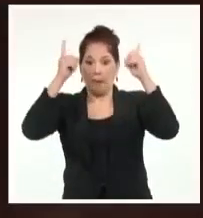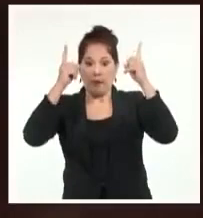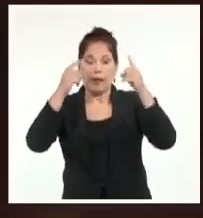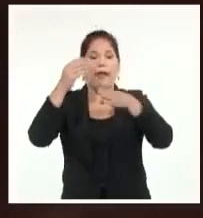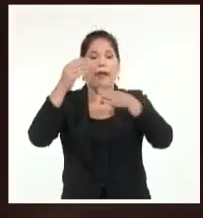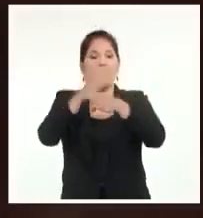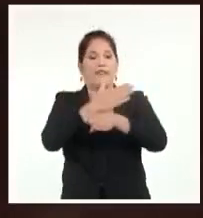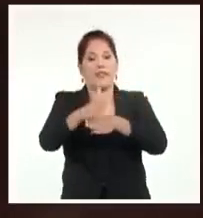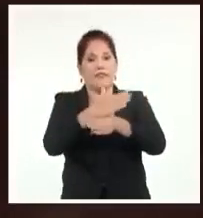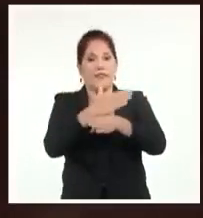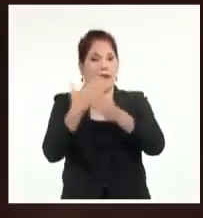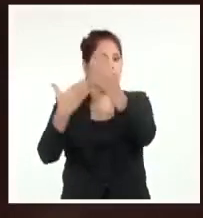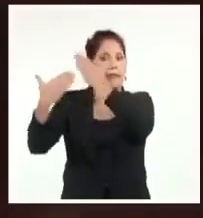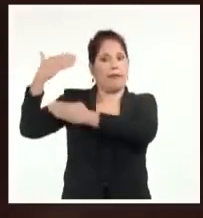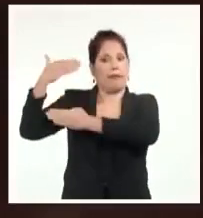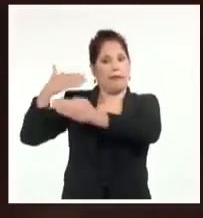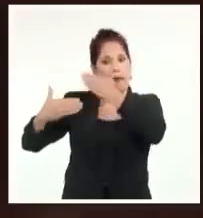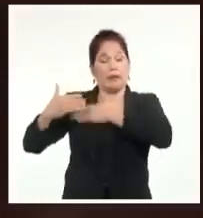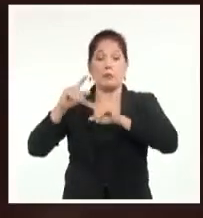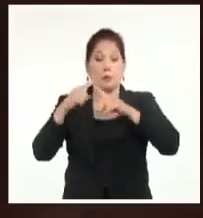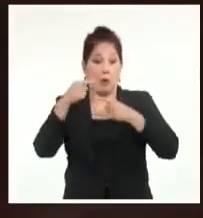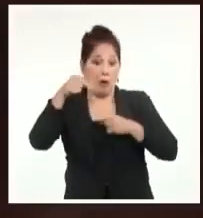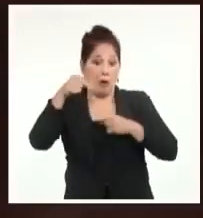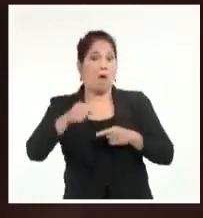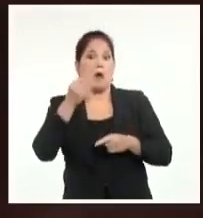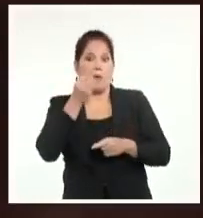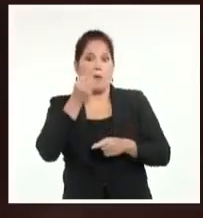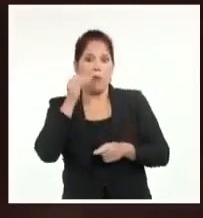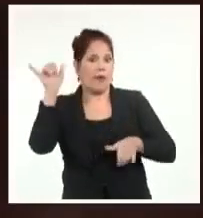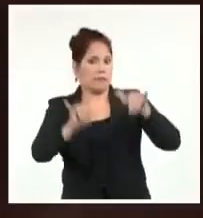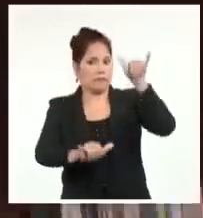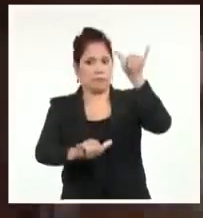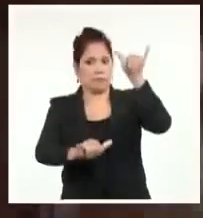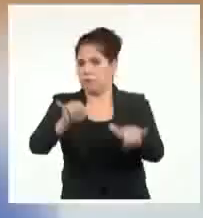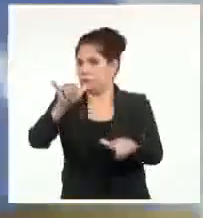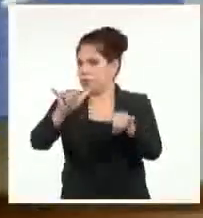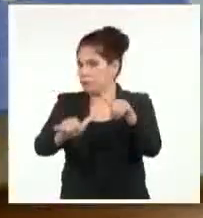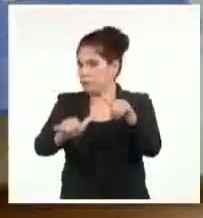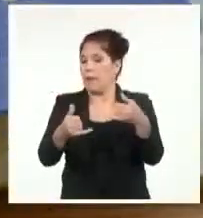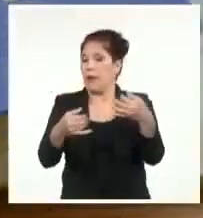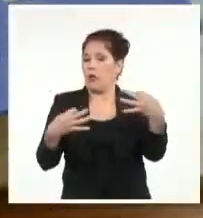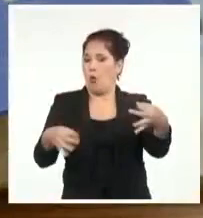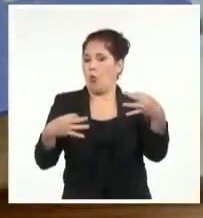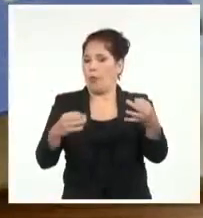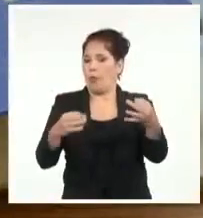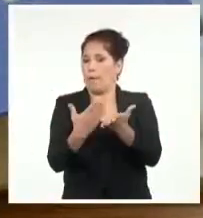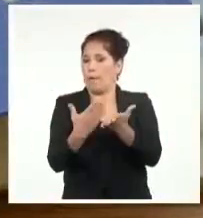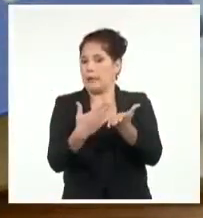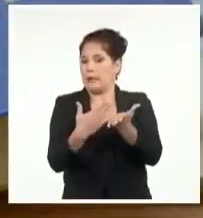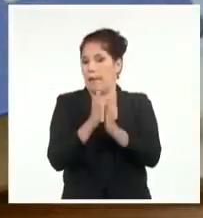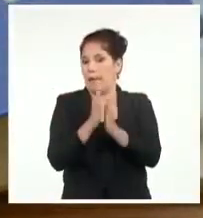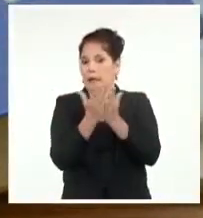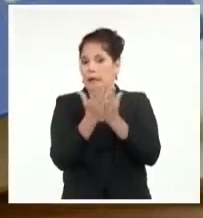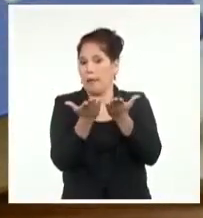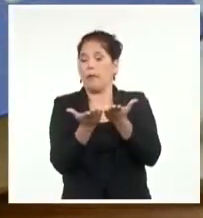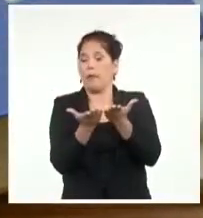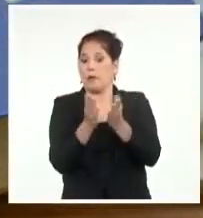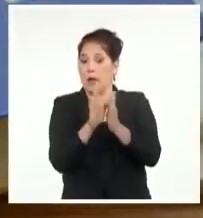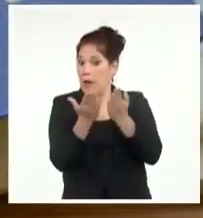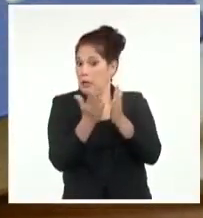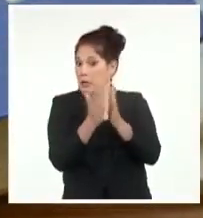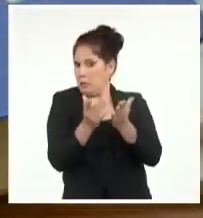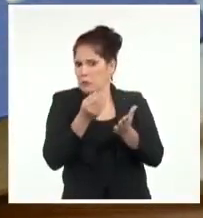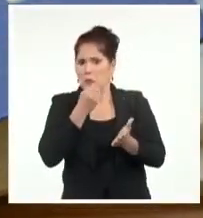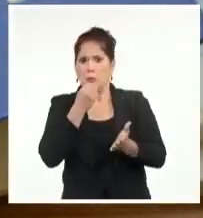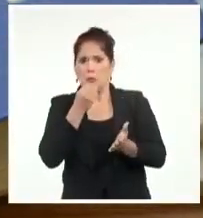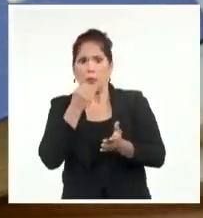diferentes en cuanto a las posibilidades de viajar a Cuba, de obtener los documentos. Por ejemplo, de sacar un pasaporte es